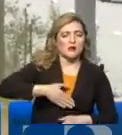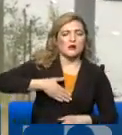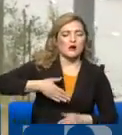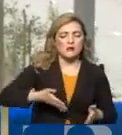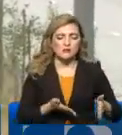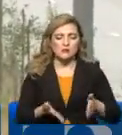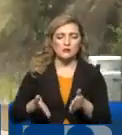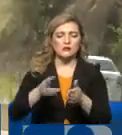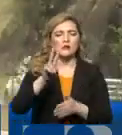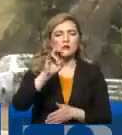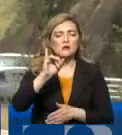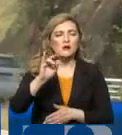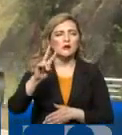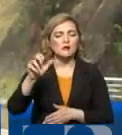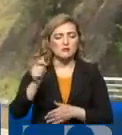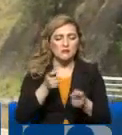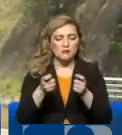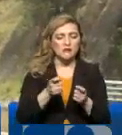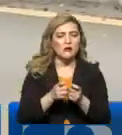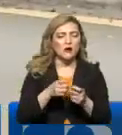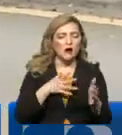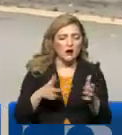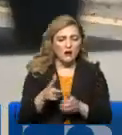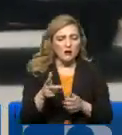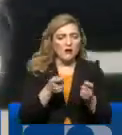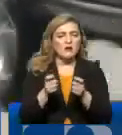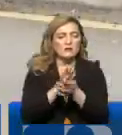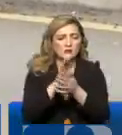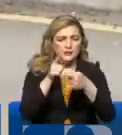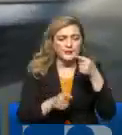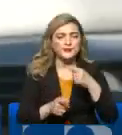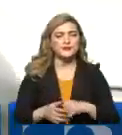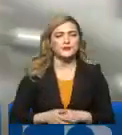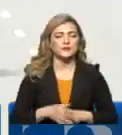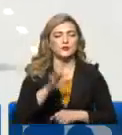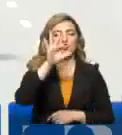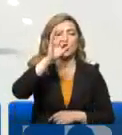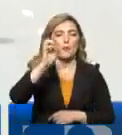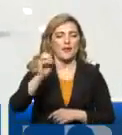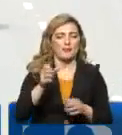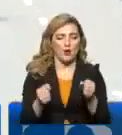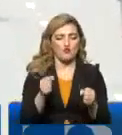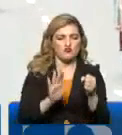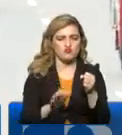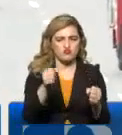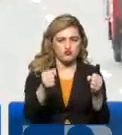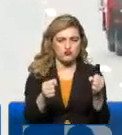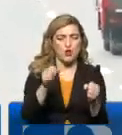Viva, dejando sin control a estas vías periféricas, donde se puede conducir a 90 kilómetros por hora.